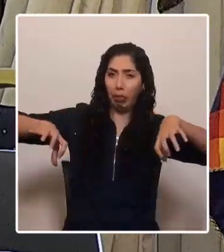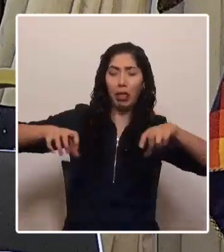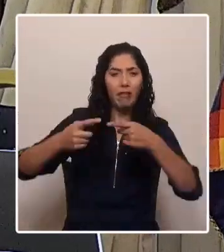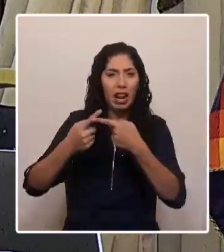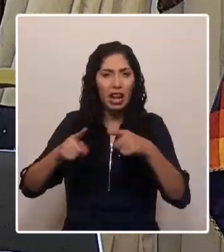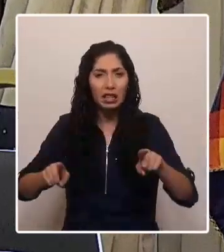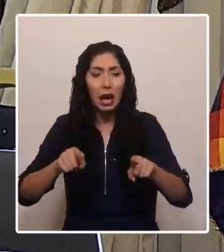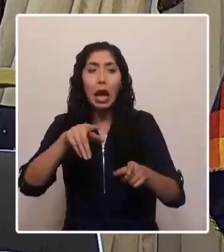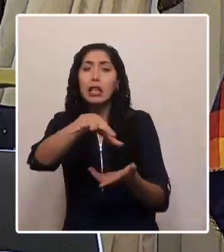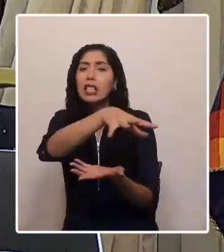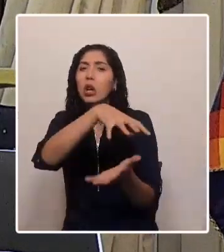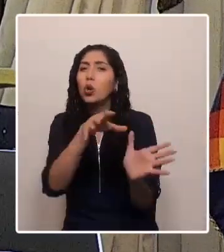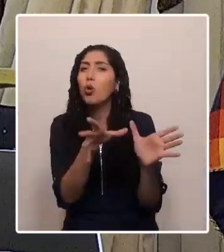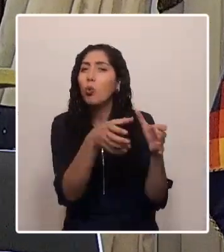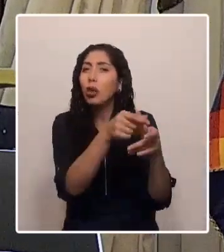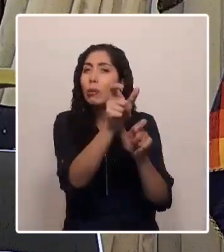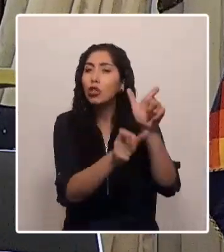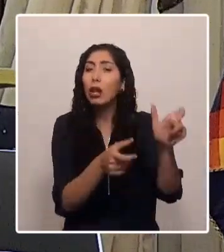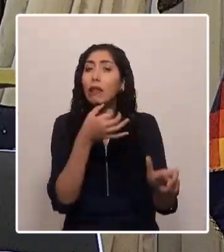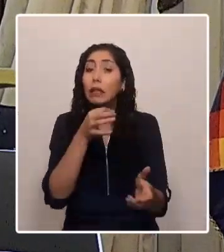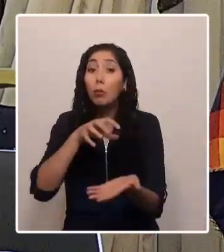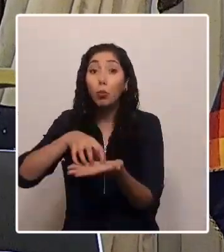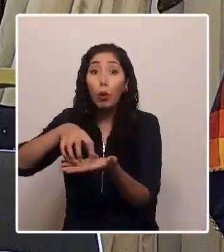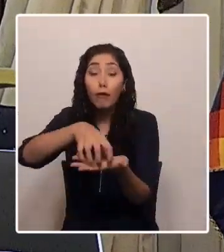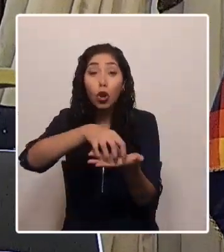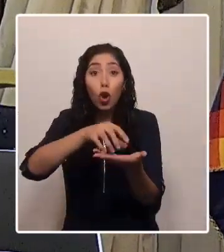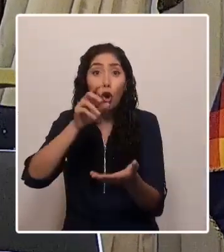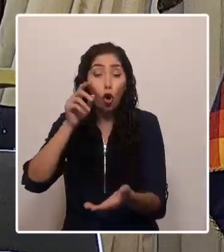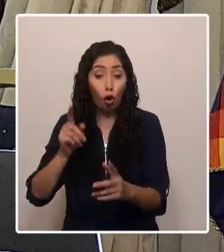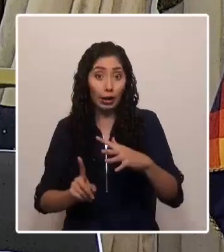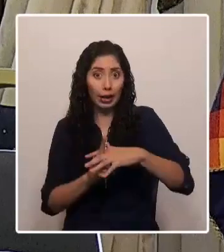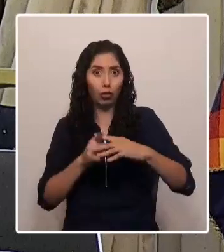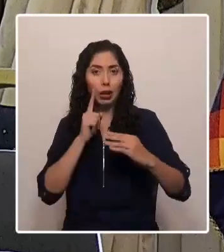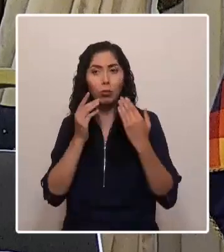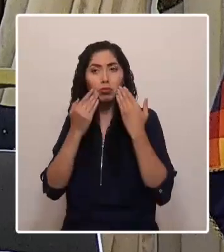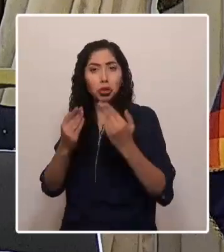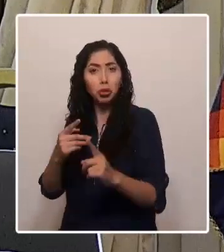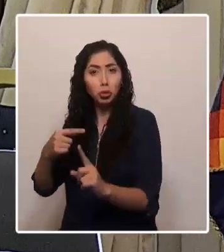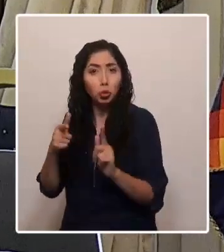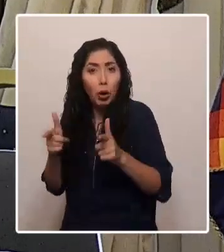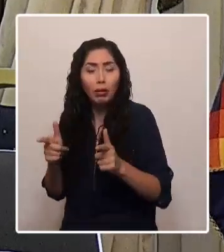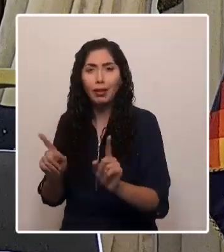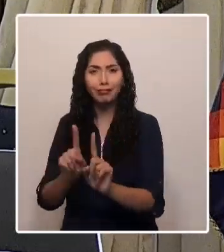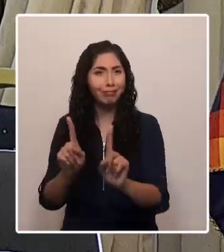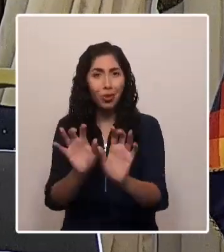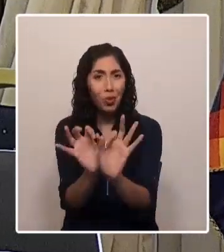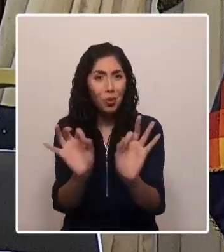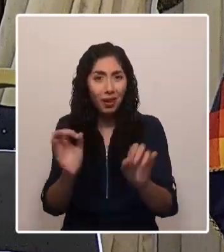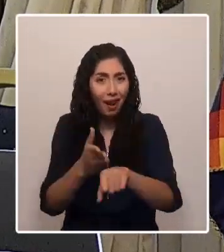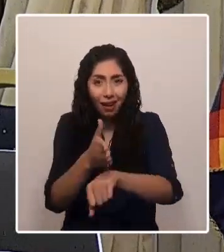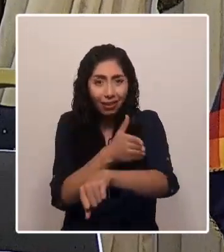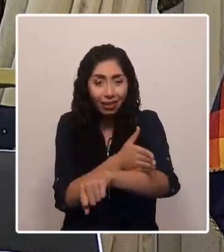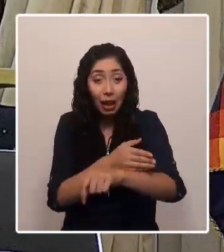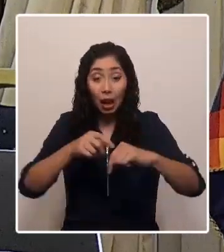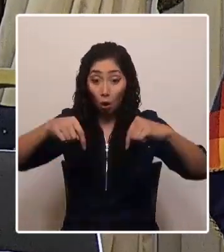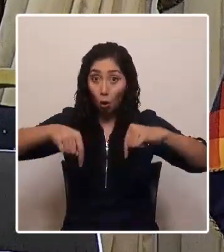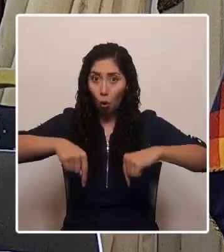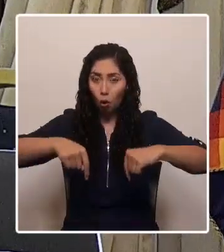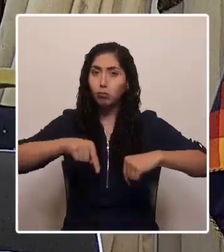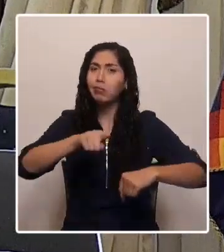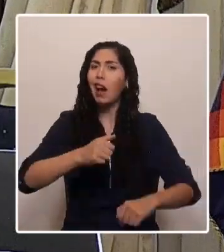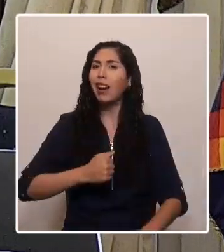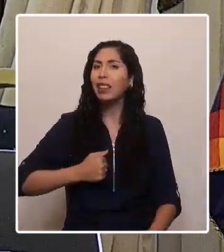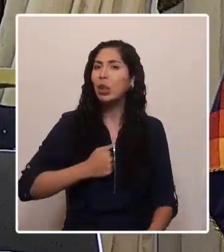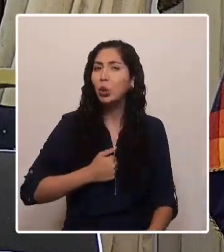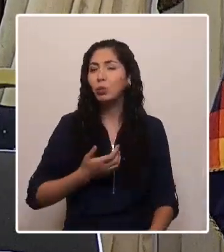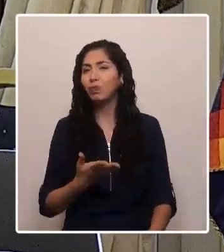se jacta de decir que los pueblos originarios hoy día tenemos un privilegio, pues no, señores, nunca lo hemos tenido. Y hoy, con esa actitud, es